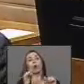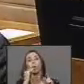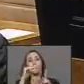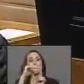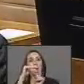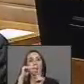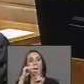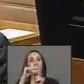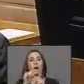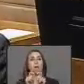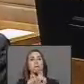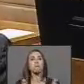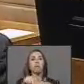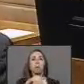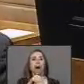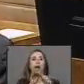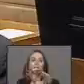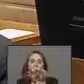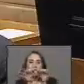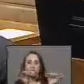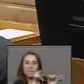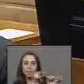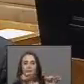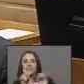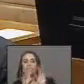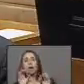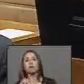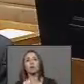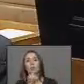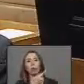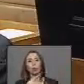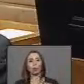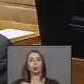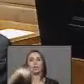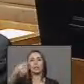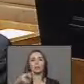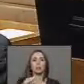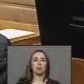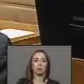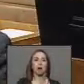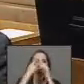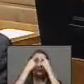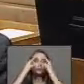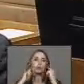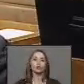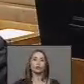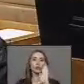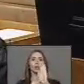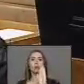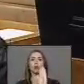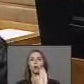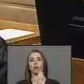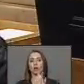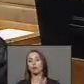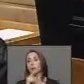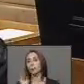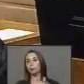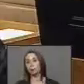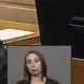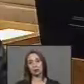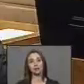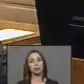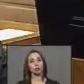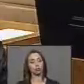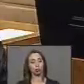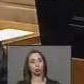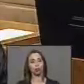al concepto de propaganda, creo que valdría la pena una semanita más y hacer el esfuerzo para sacar una buena ley. En lo demás, presidente, yo voy